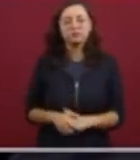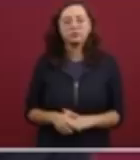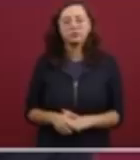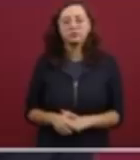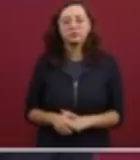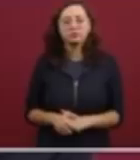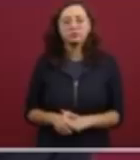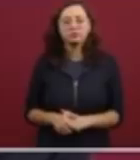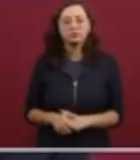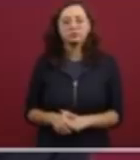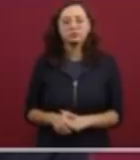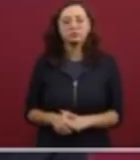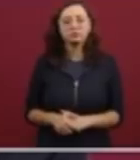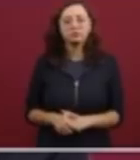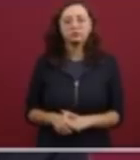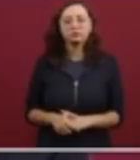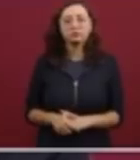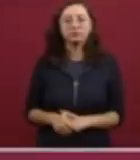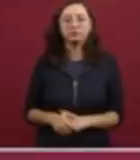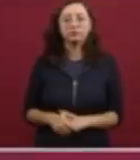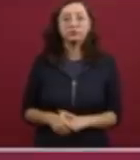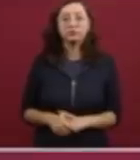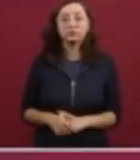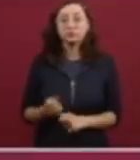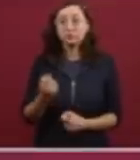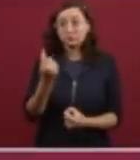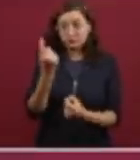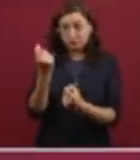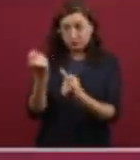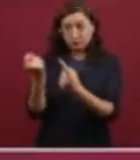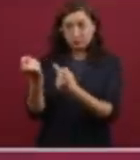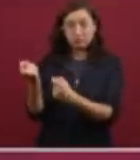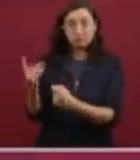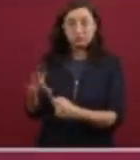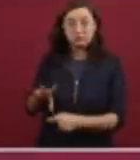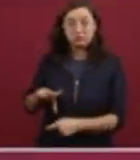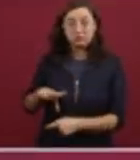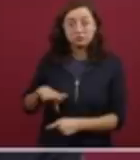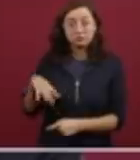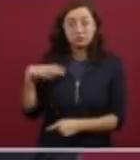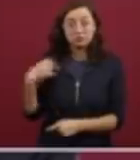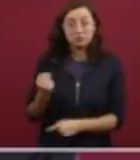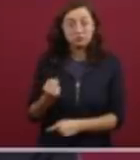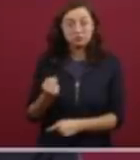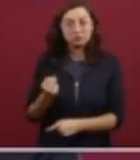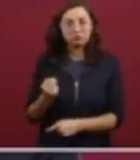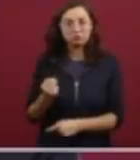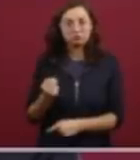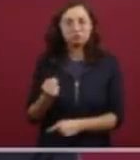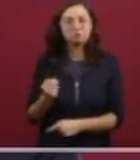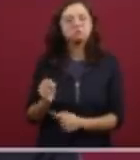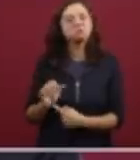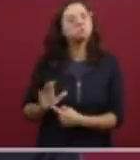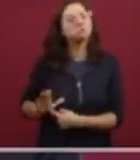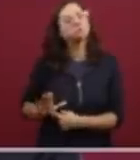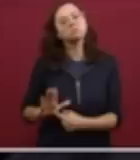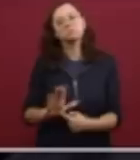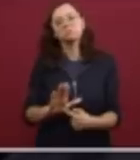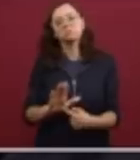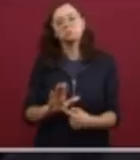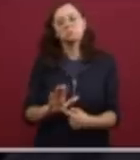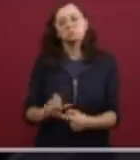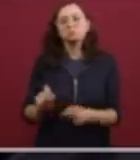hay abusos, excesos, no se oculta nada. Los